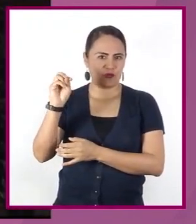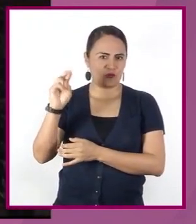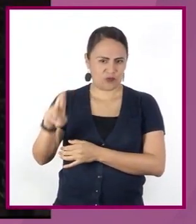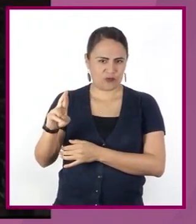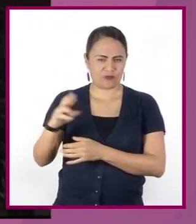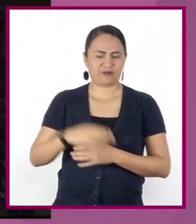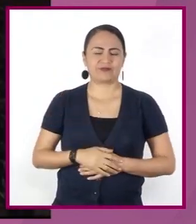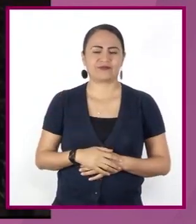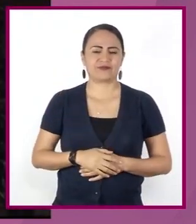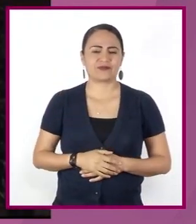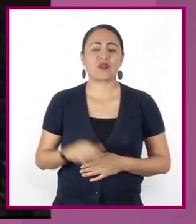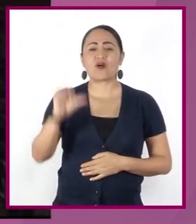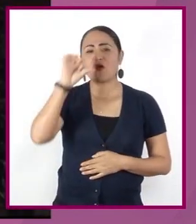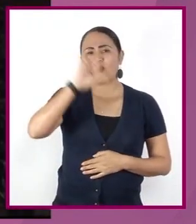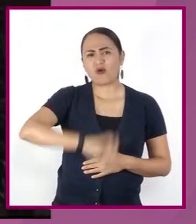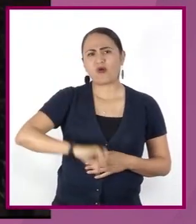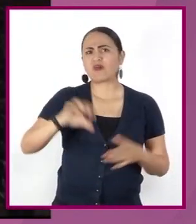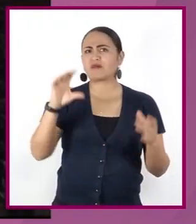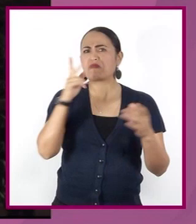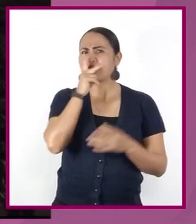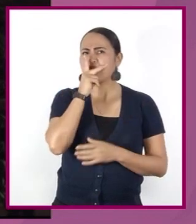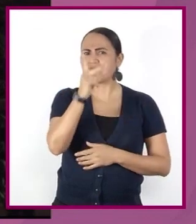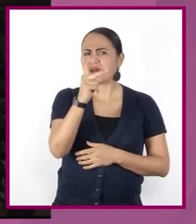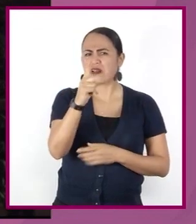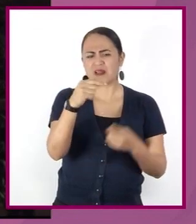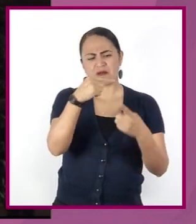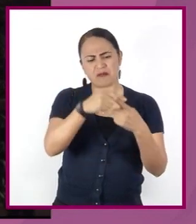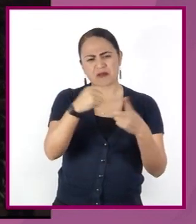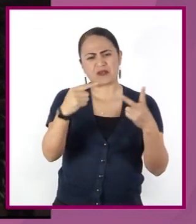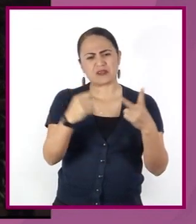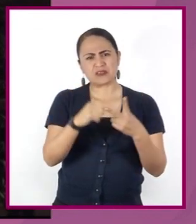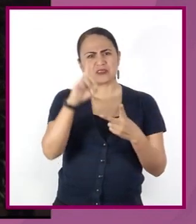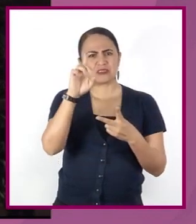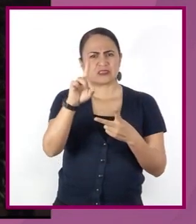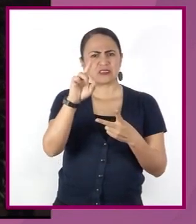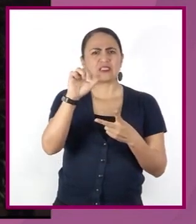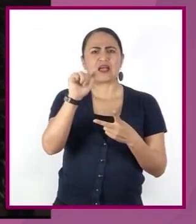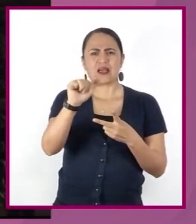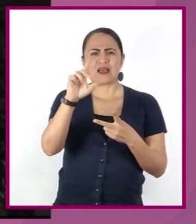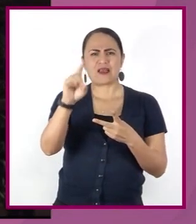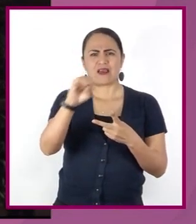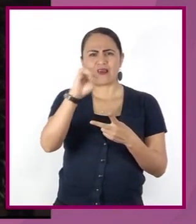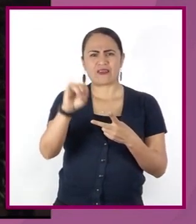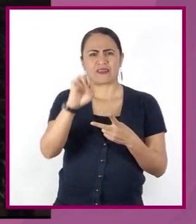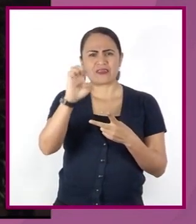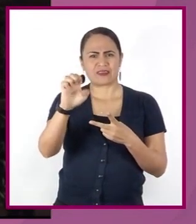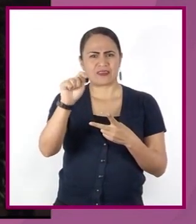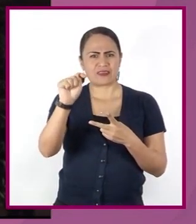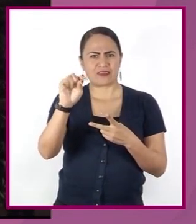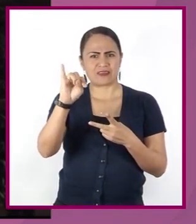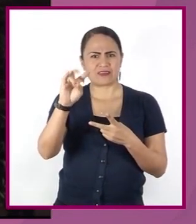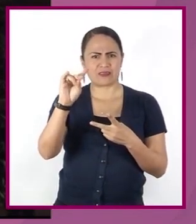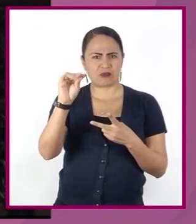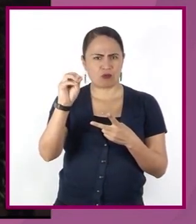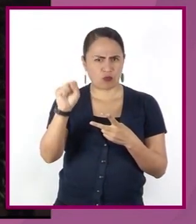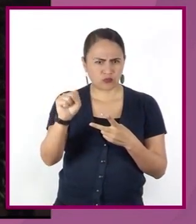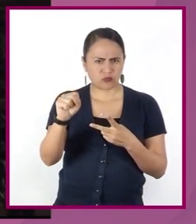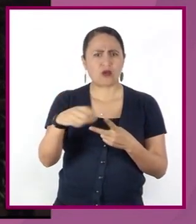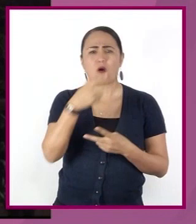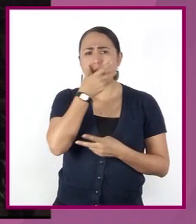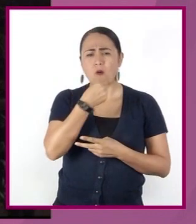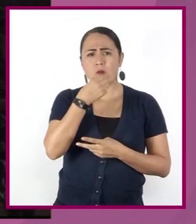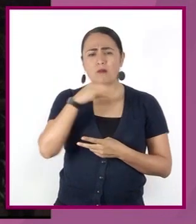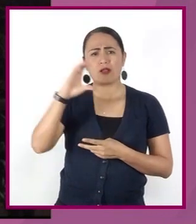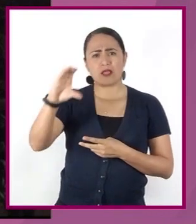Musas, hablaremos sobre las palabras y frases que funcionan como adjetivos, para lo cual contamos con la presencia de Truman